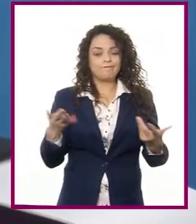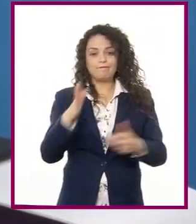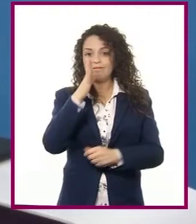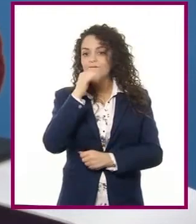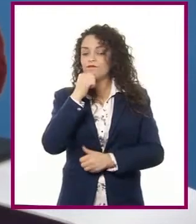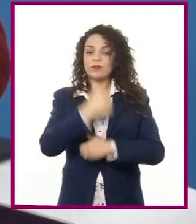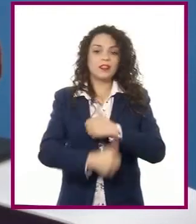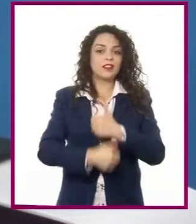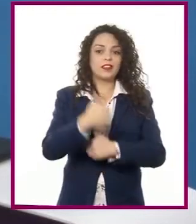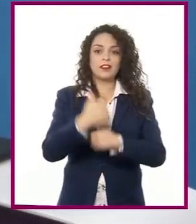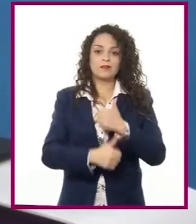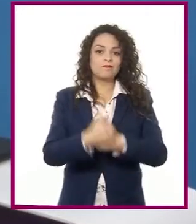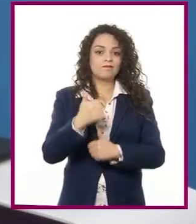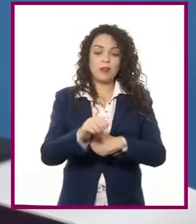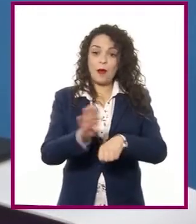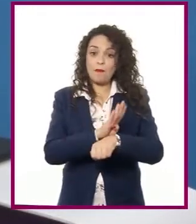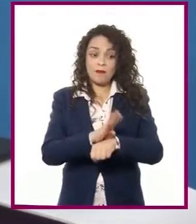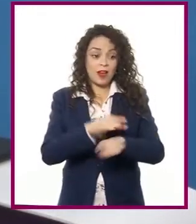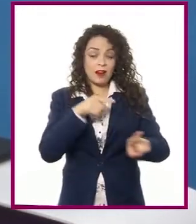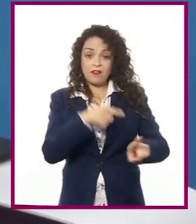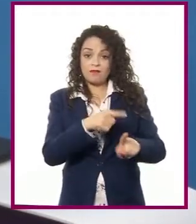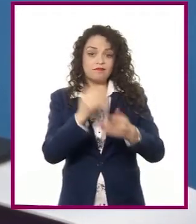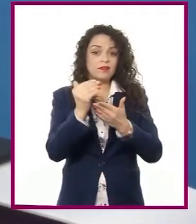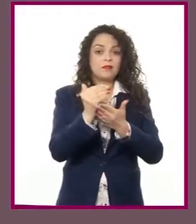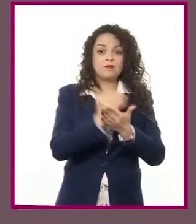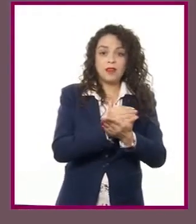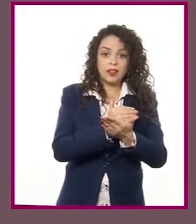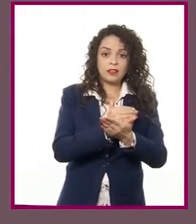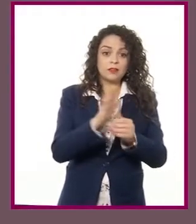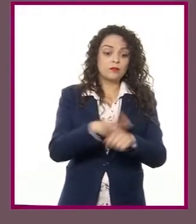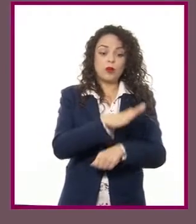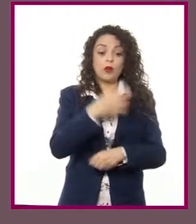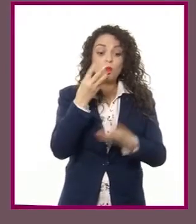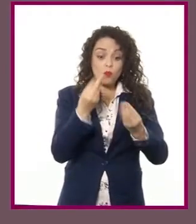B, que cuentan con mejores condiciones para producir.